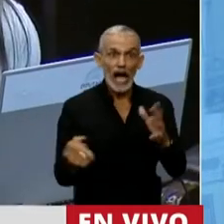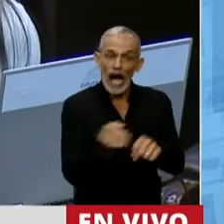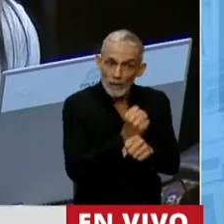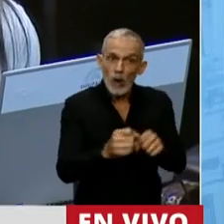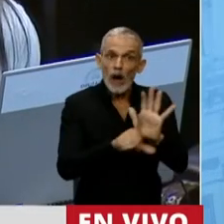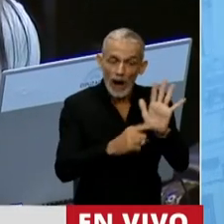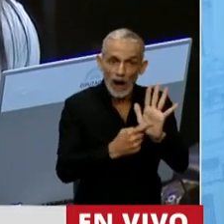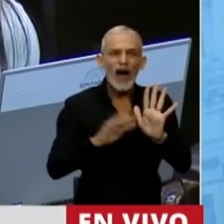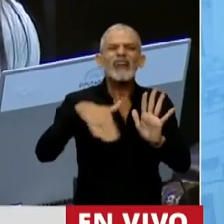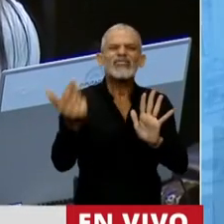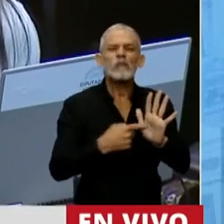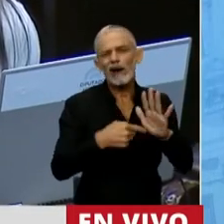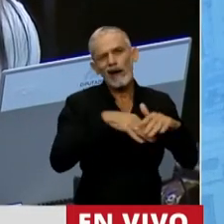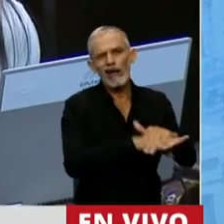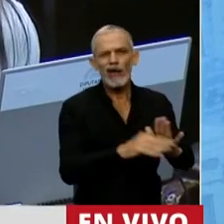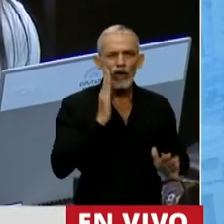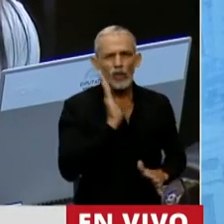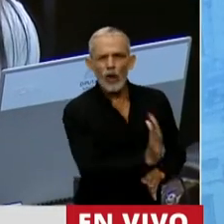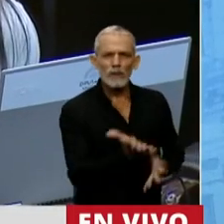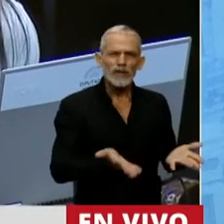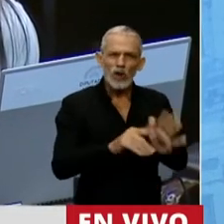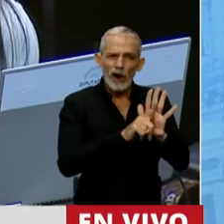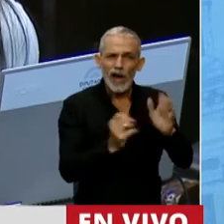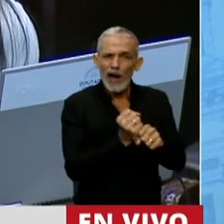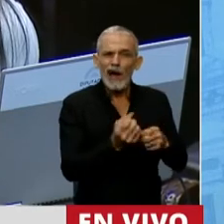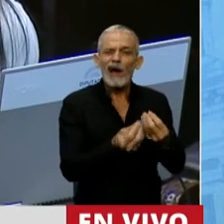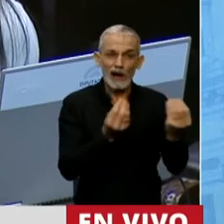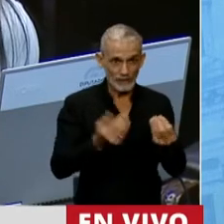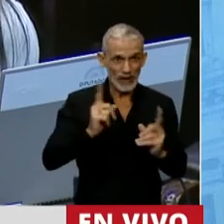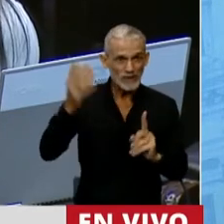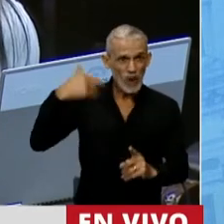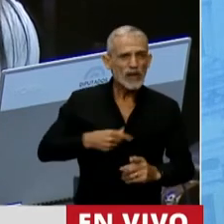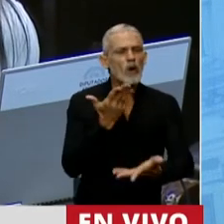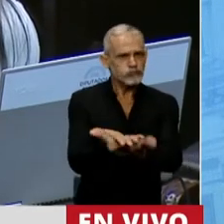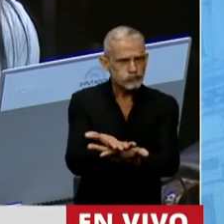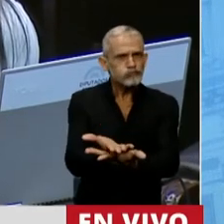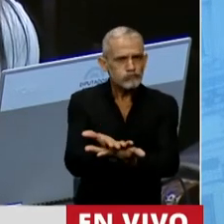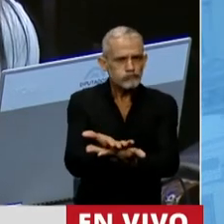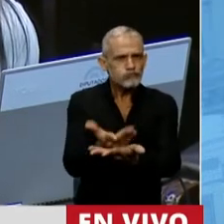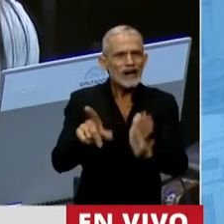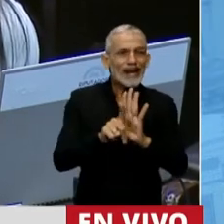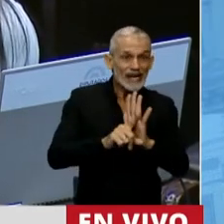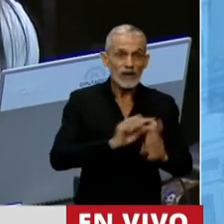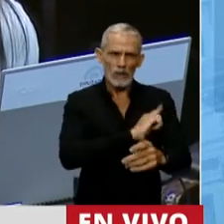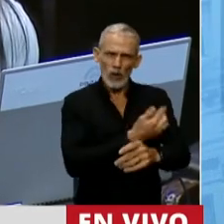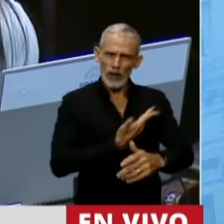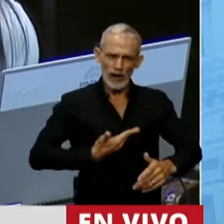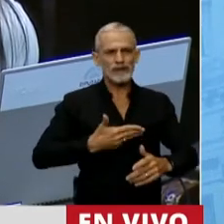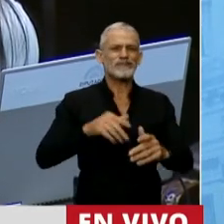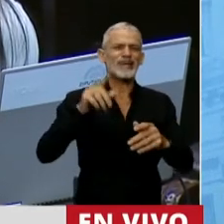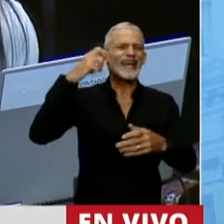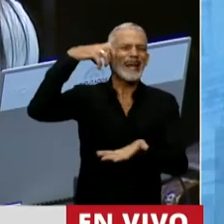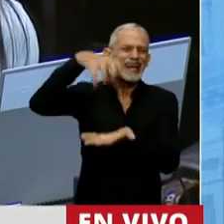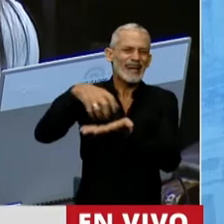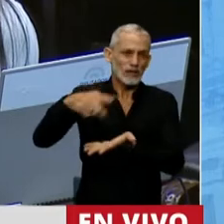terminen siendo letra muerta y lo digo de la convicción que presente en numerosas oportunidades al poder legislativo en tucumán